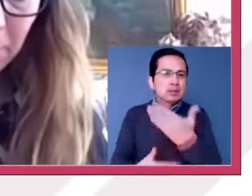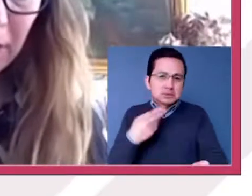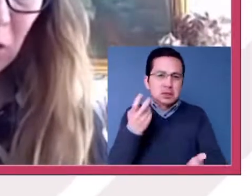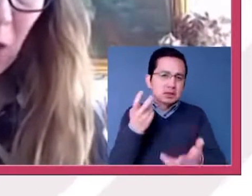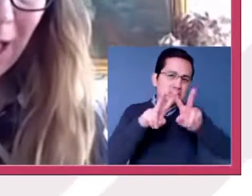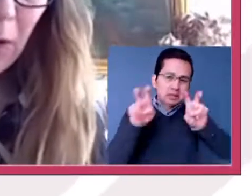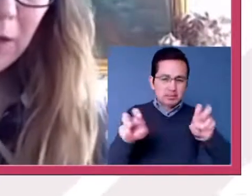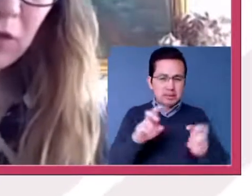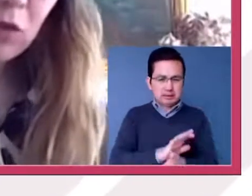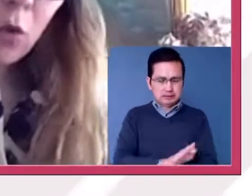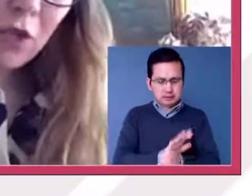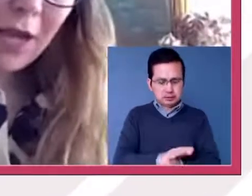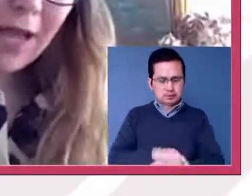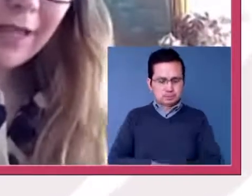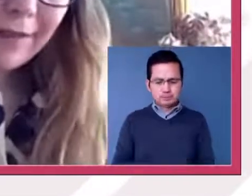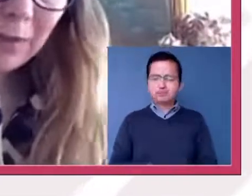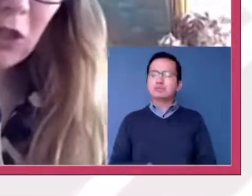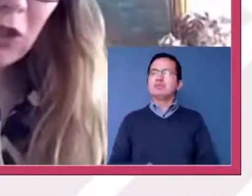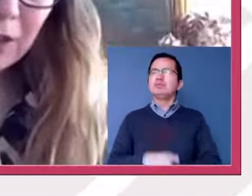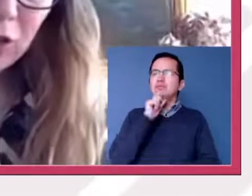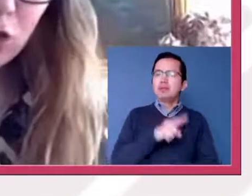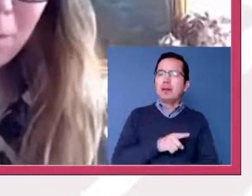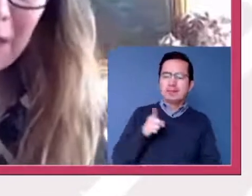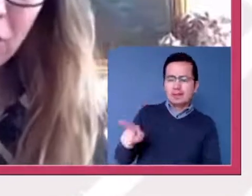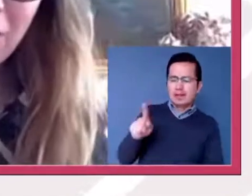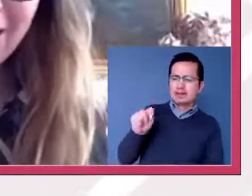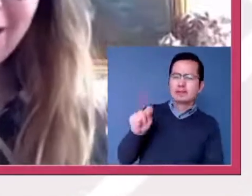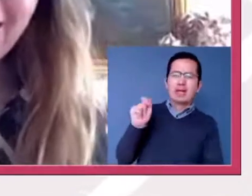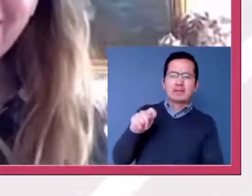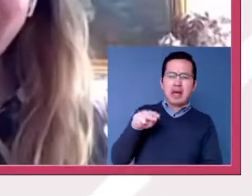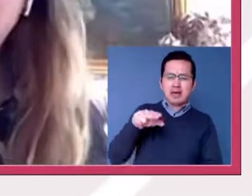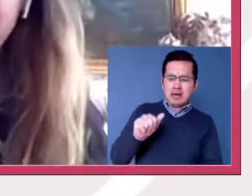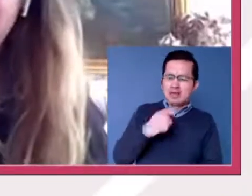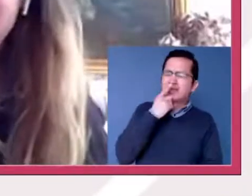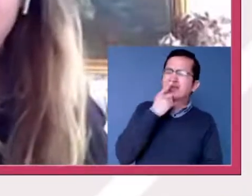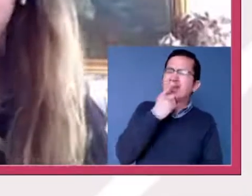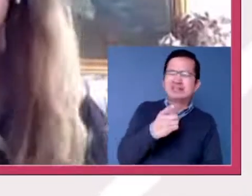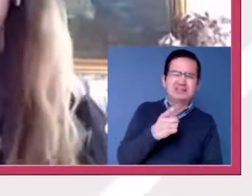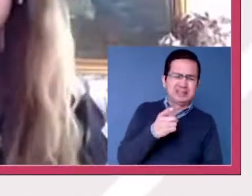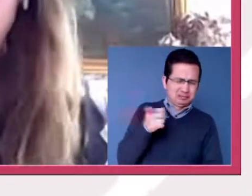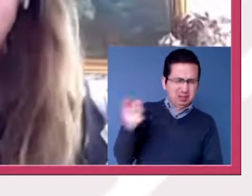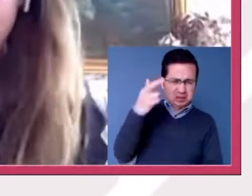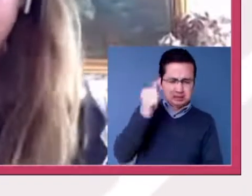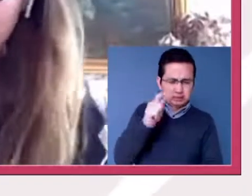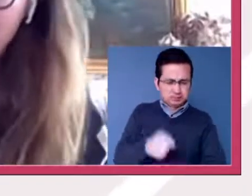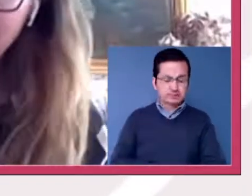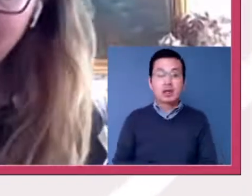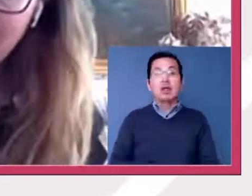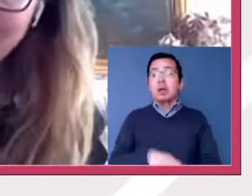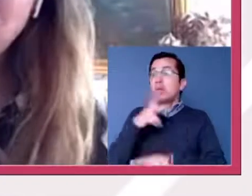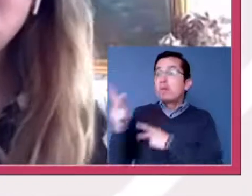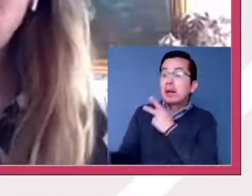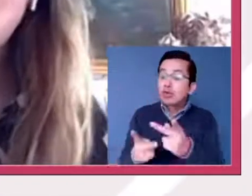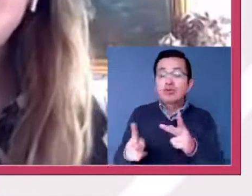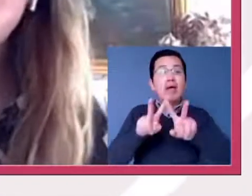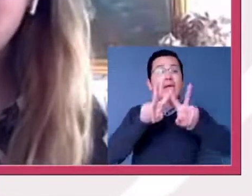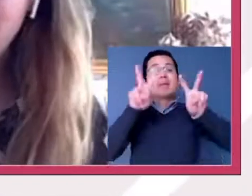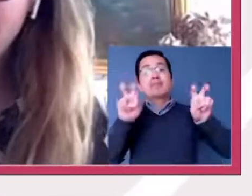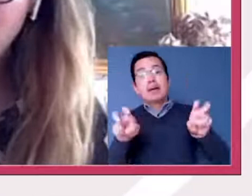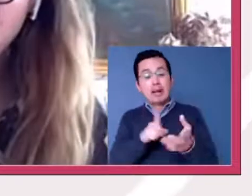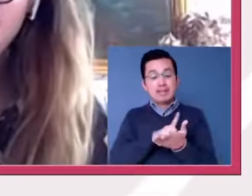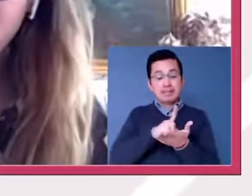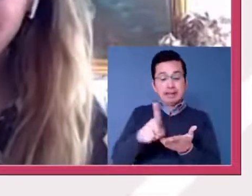con respecto a cuando se escucha el término derechos humanos, también aumentó mucho el tema de derechos de